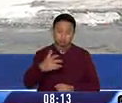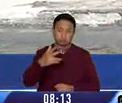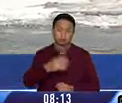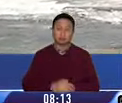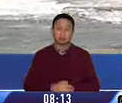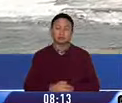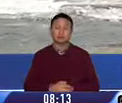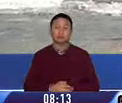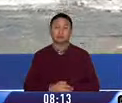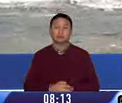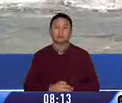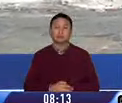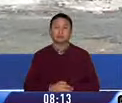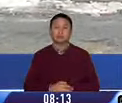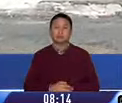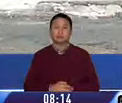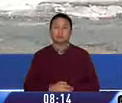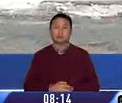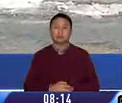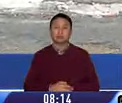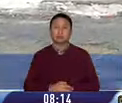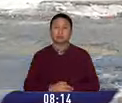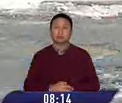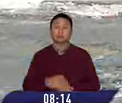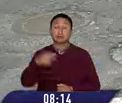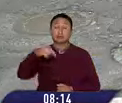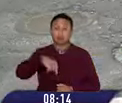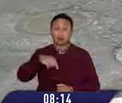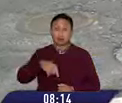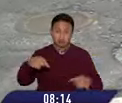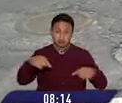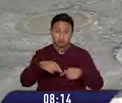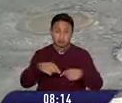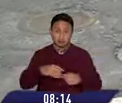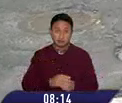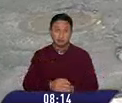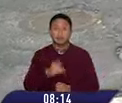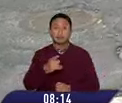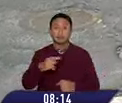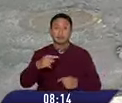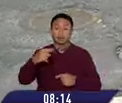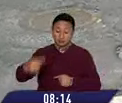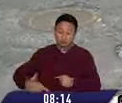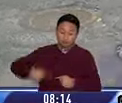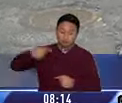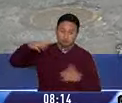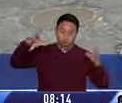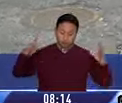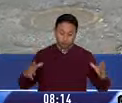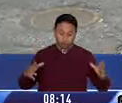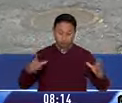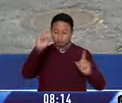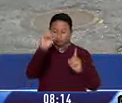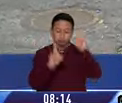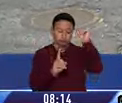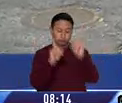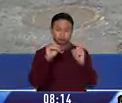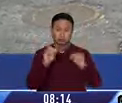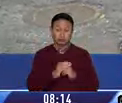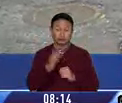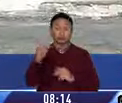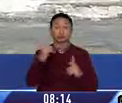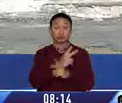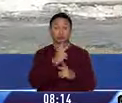ganar puestos seguramente. Y vienen y tumban. Por ello colocaron esta llanta con varios palos para advertir del